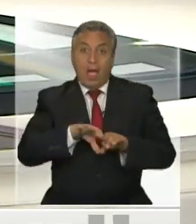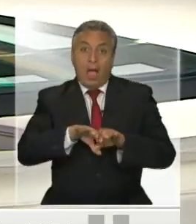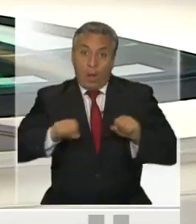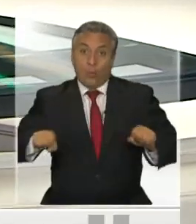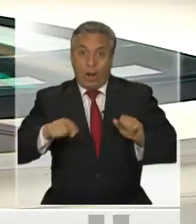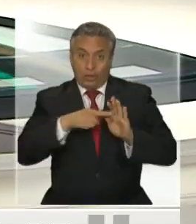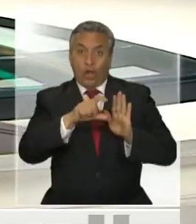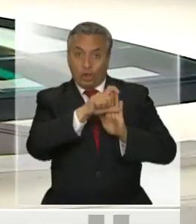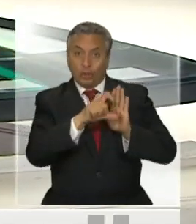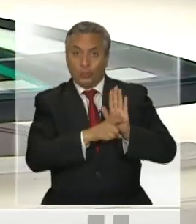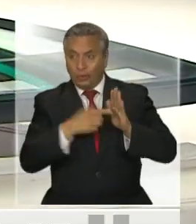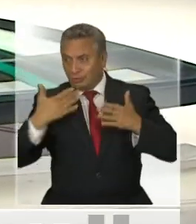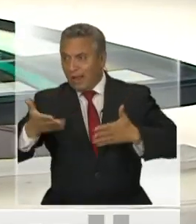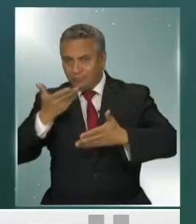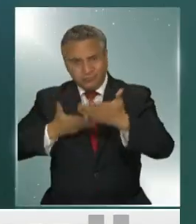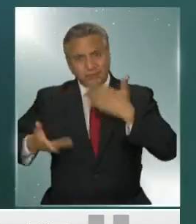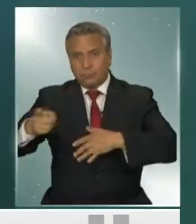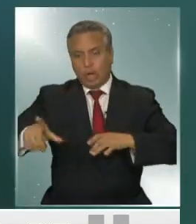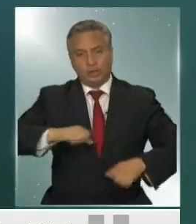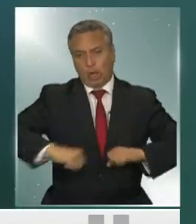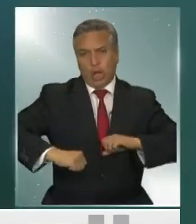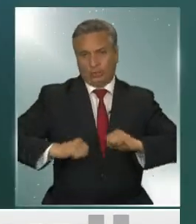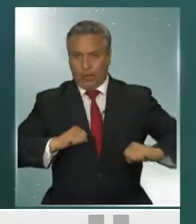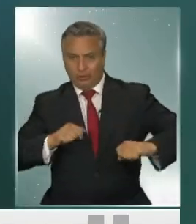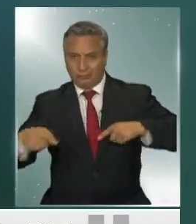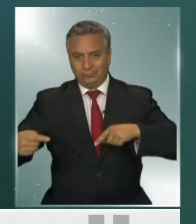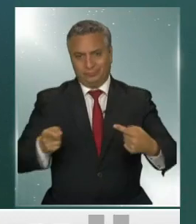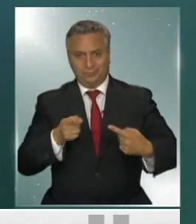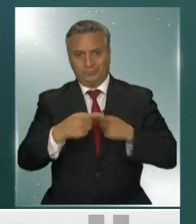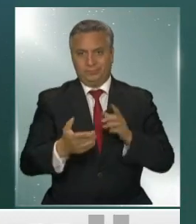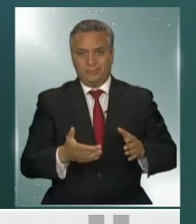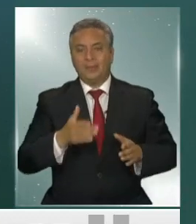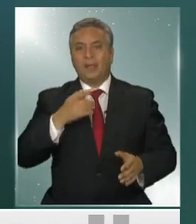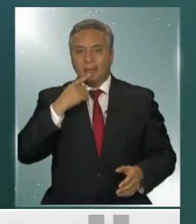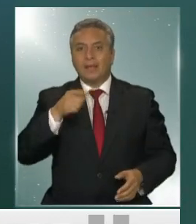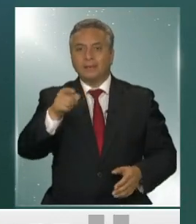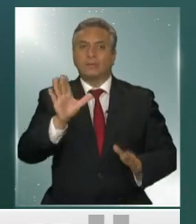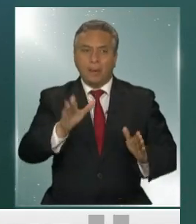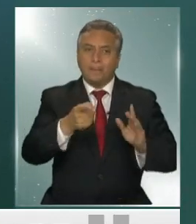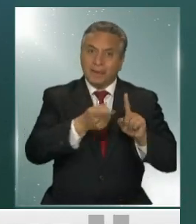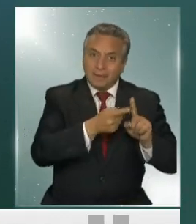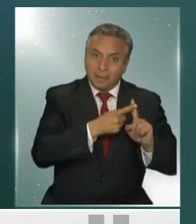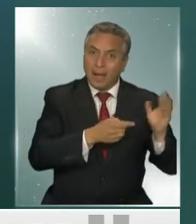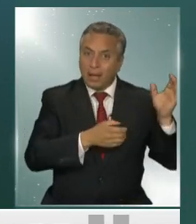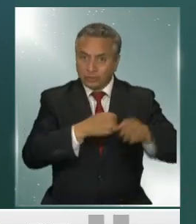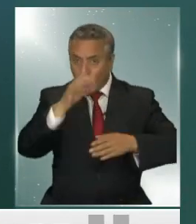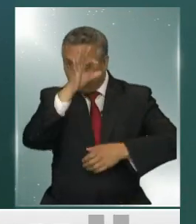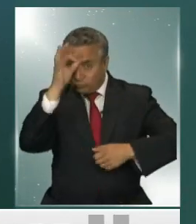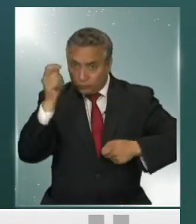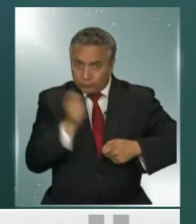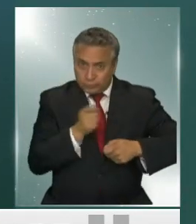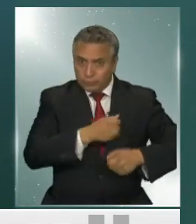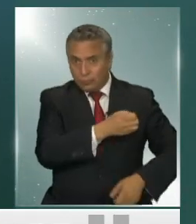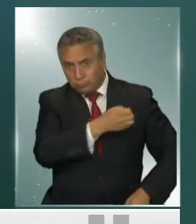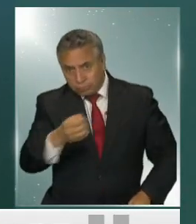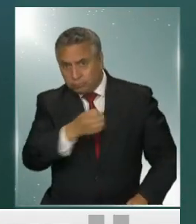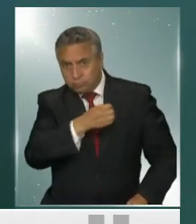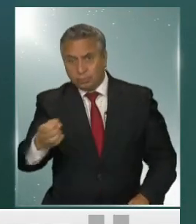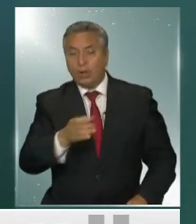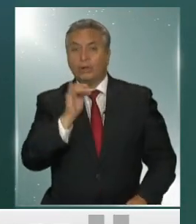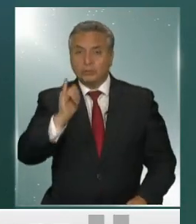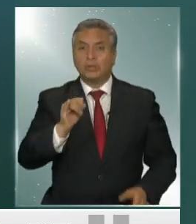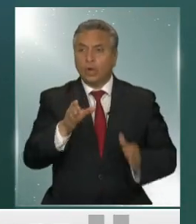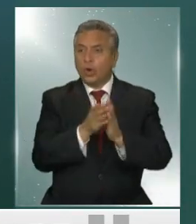constitucional que ya se han conversado respecto de la posibilidad de la participación de los pueblos originarios con cupos para ellos para los independientes etcétera